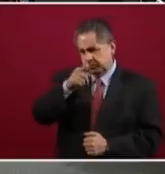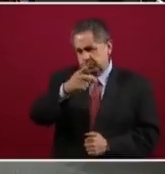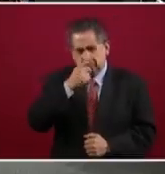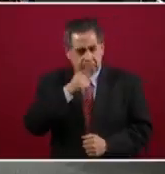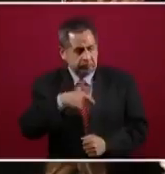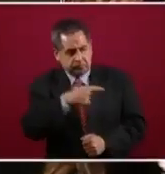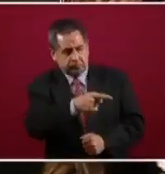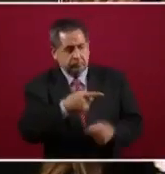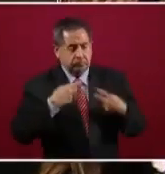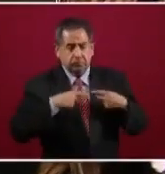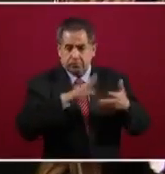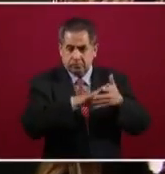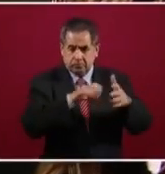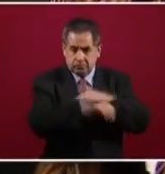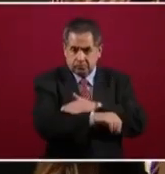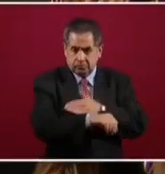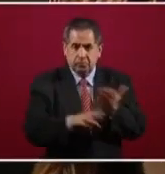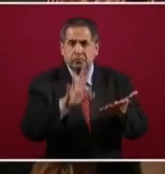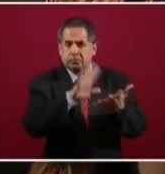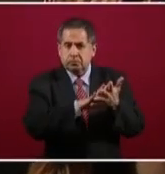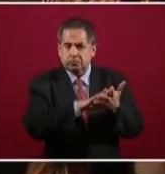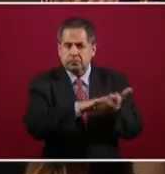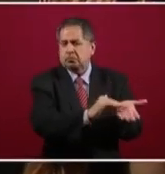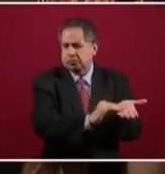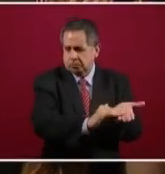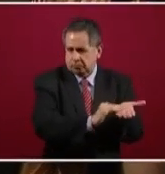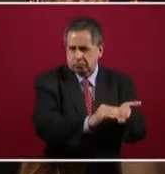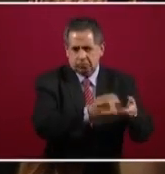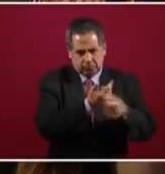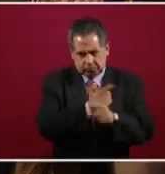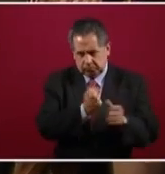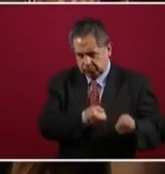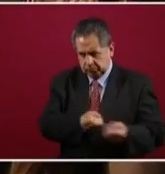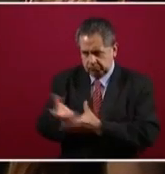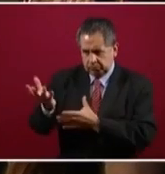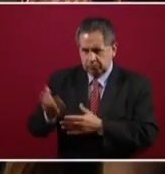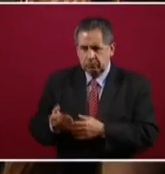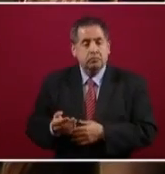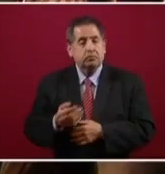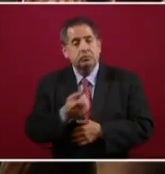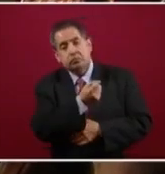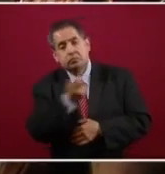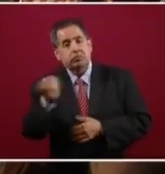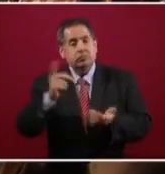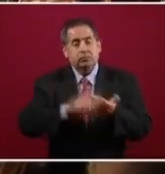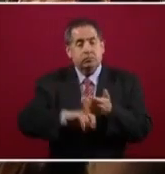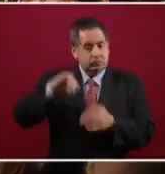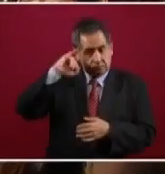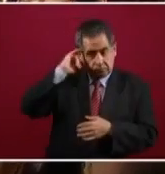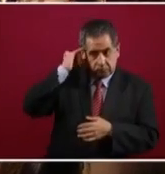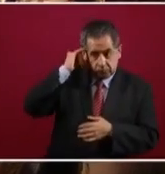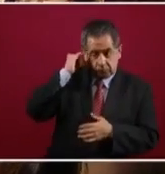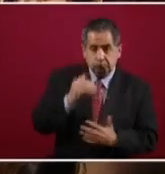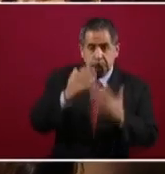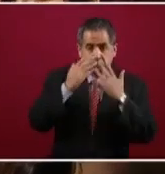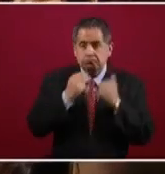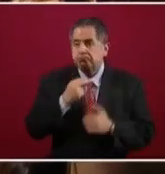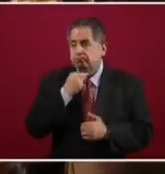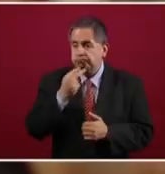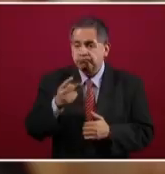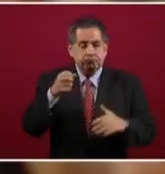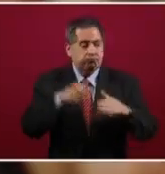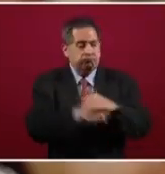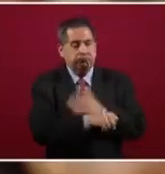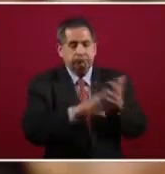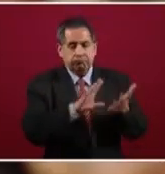los presos políticos, pero hay otros presos en las sombras, incluidos nuestros hermanos indígenas que no tienen voz y que, a pesar de que no